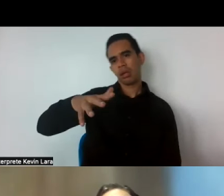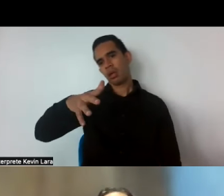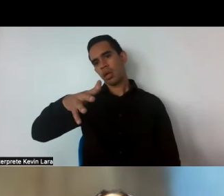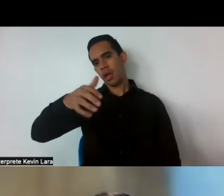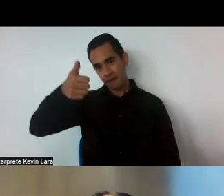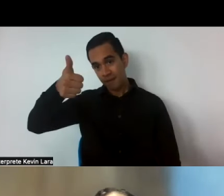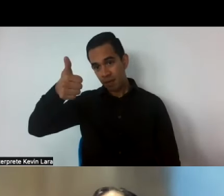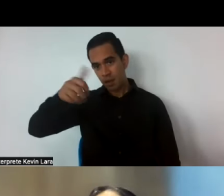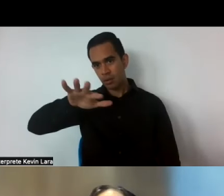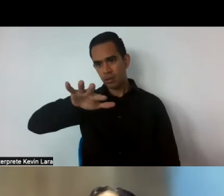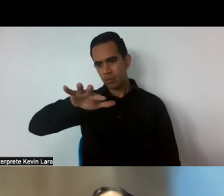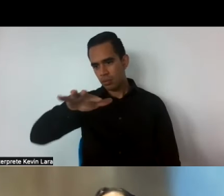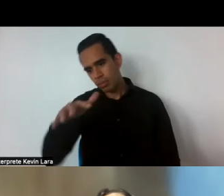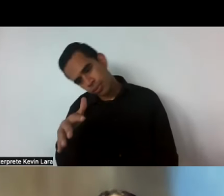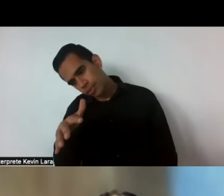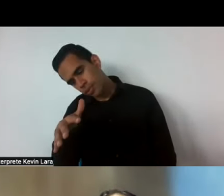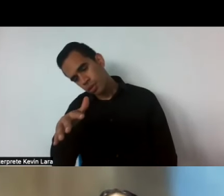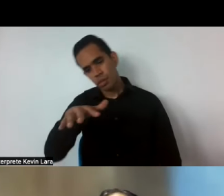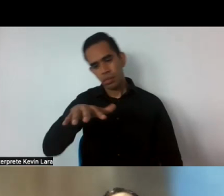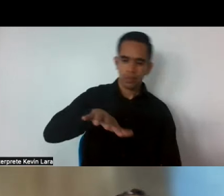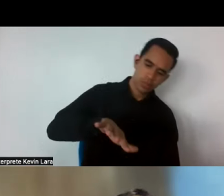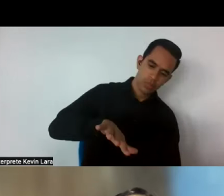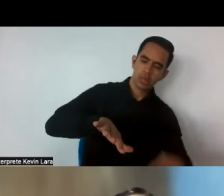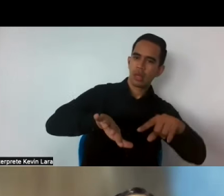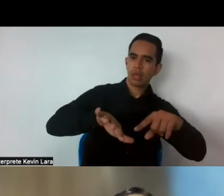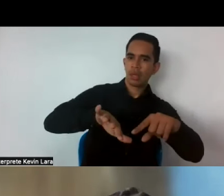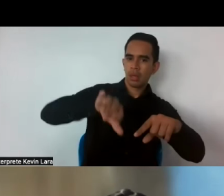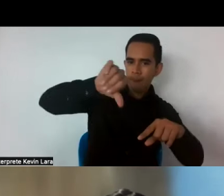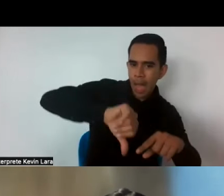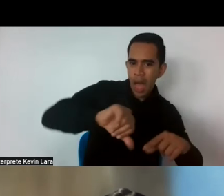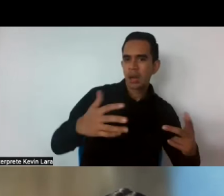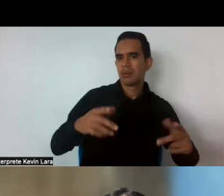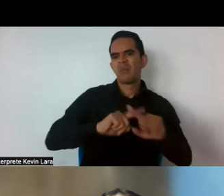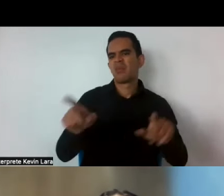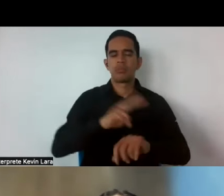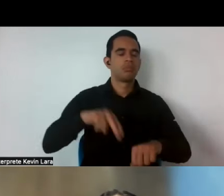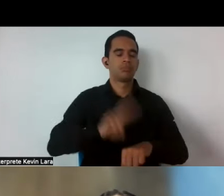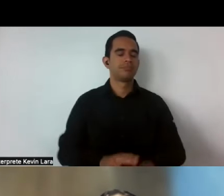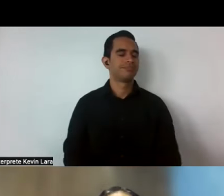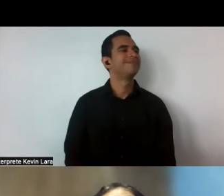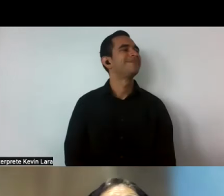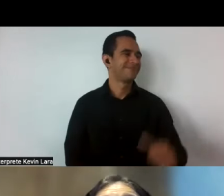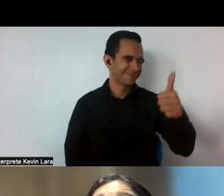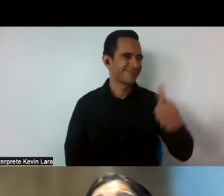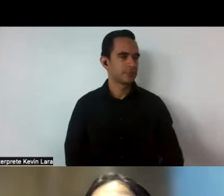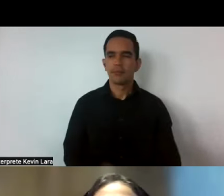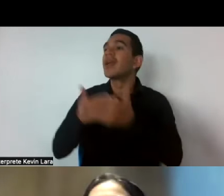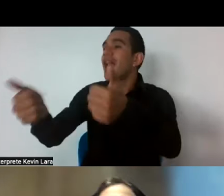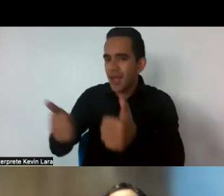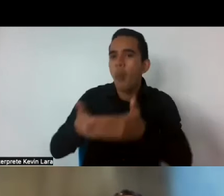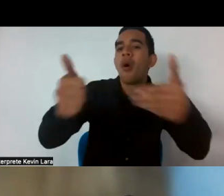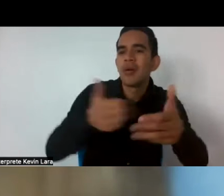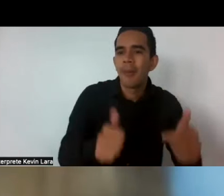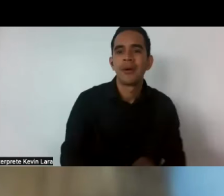respuesta es 100. Siempre, bien, bien, gracias. Bien, bien, bien. Y miren cómo he dicho un bien